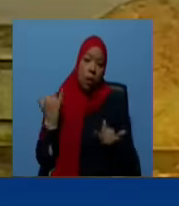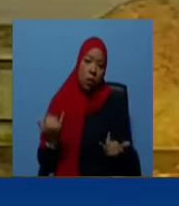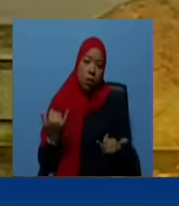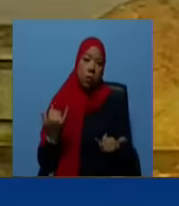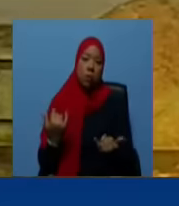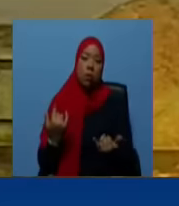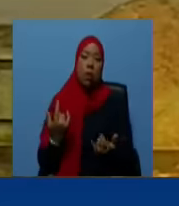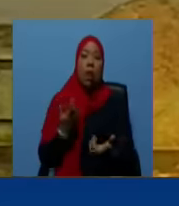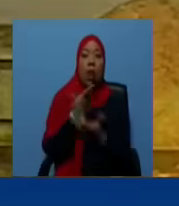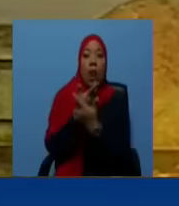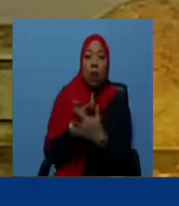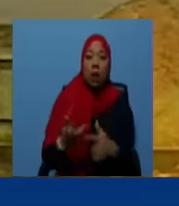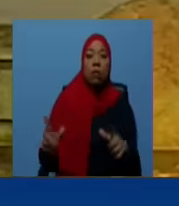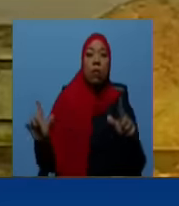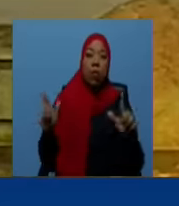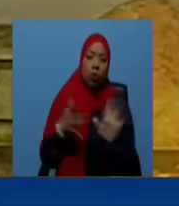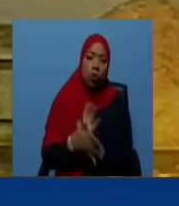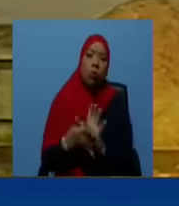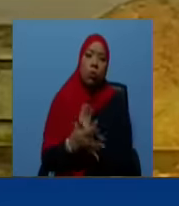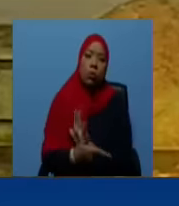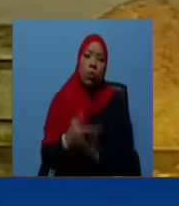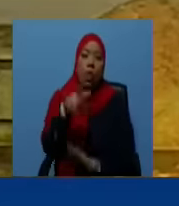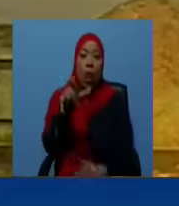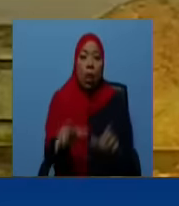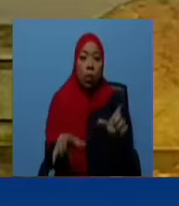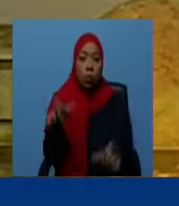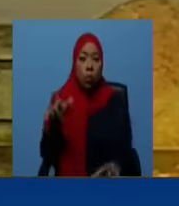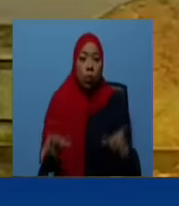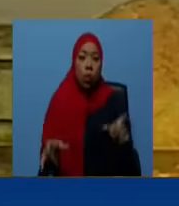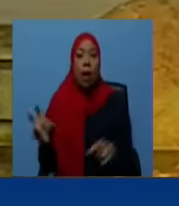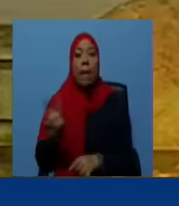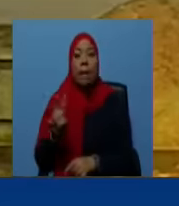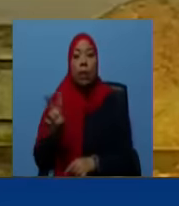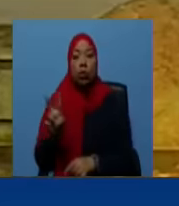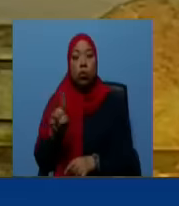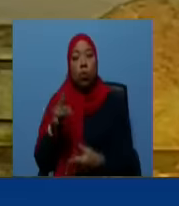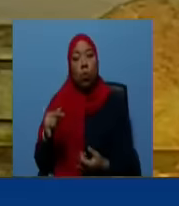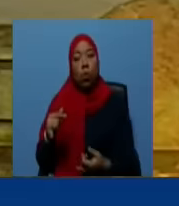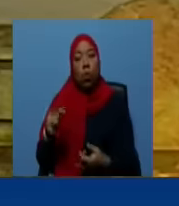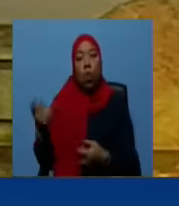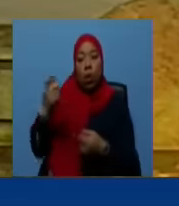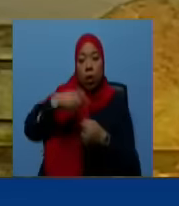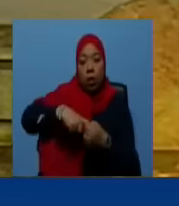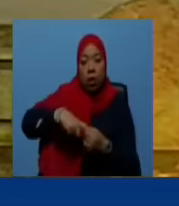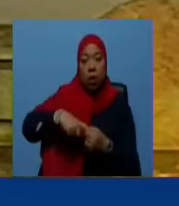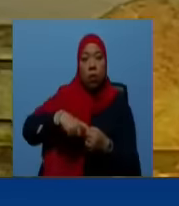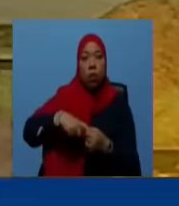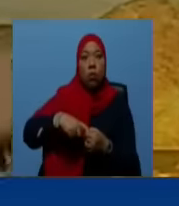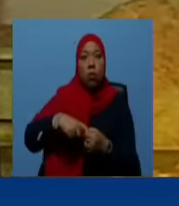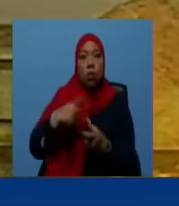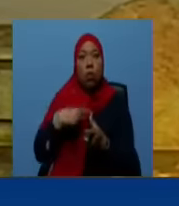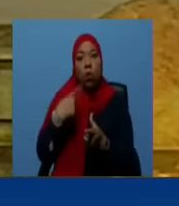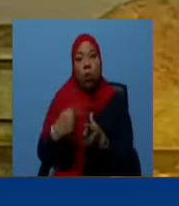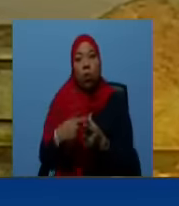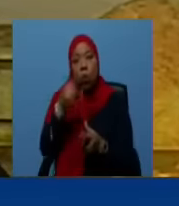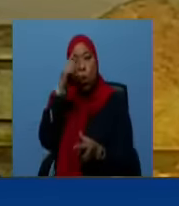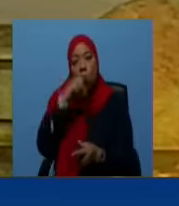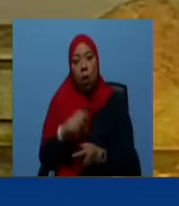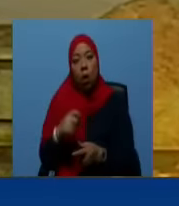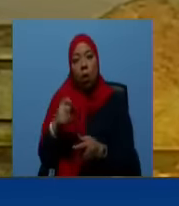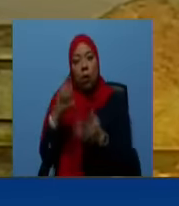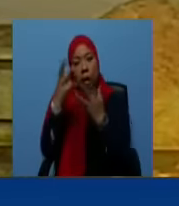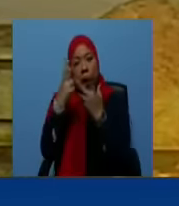una liberación para las presiones que Venezuela tenía a lo interno. En todos esos años se